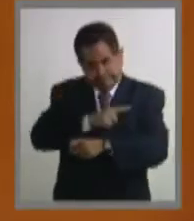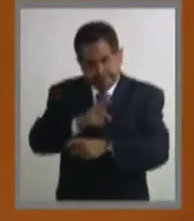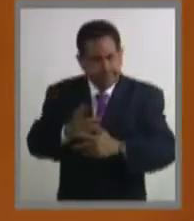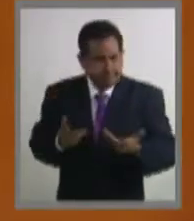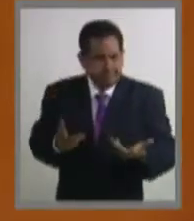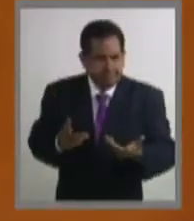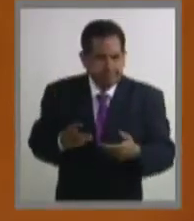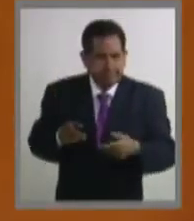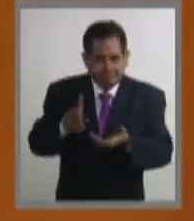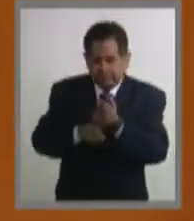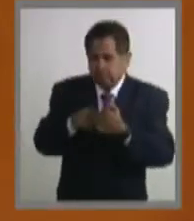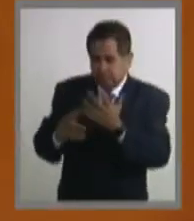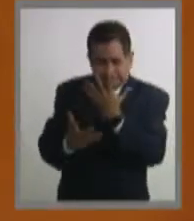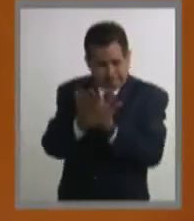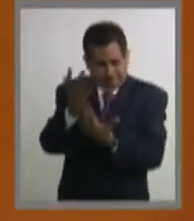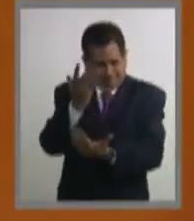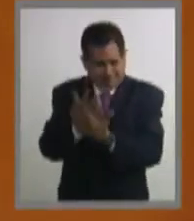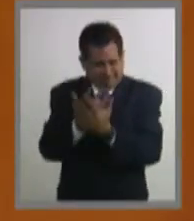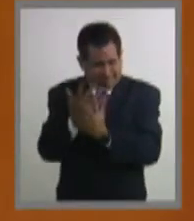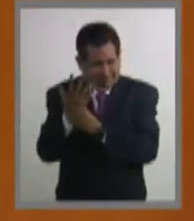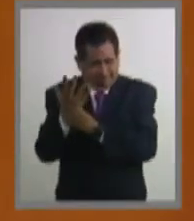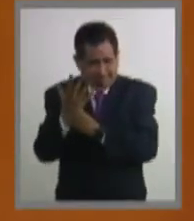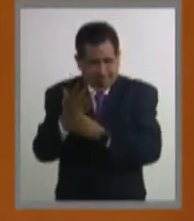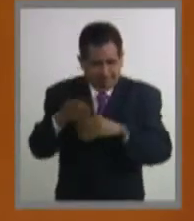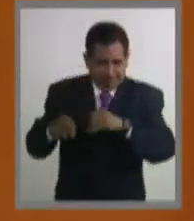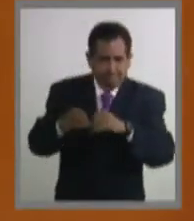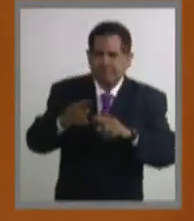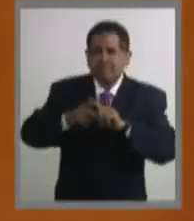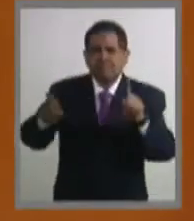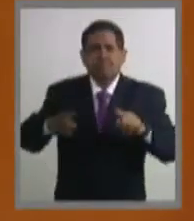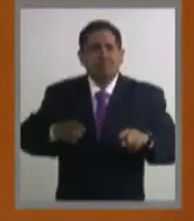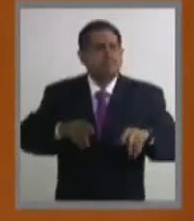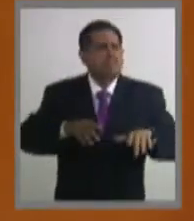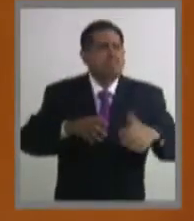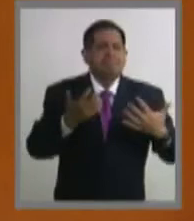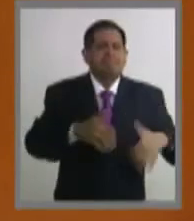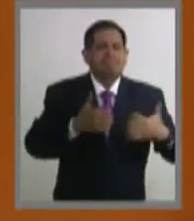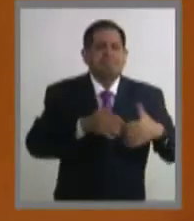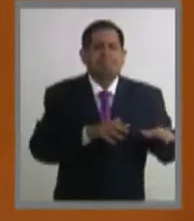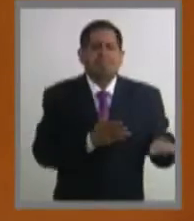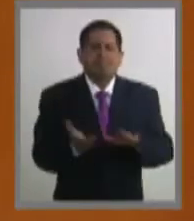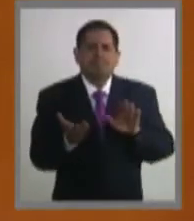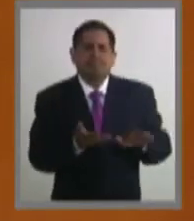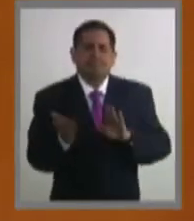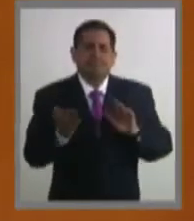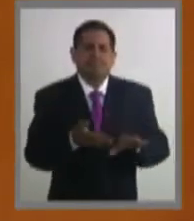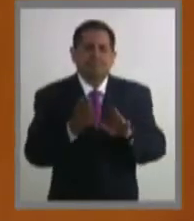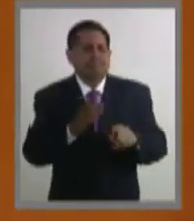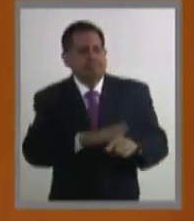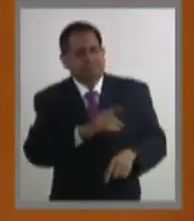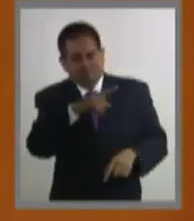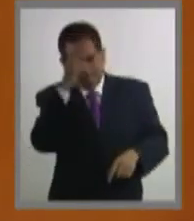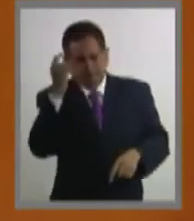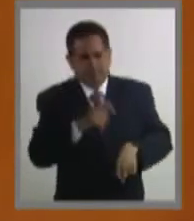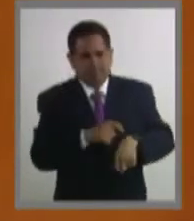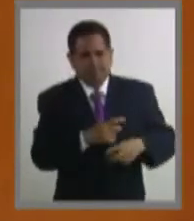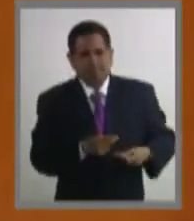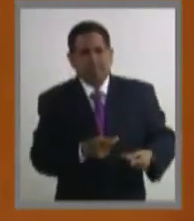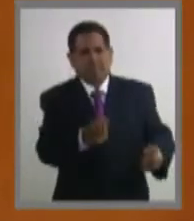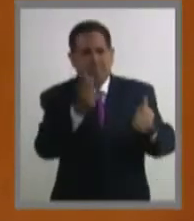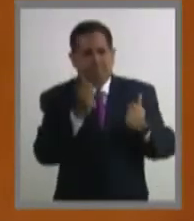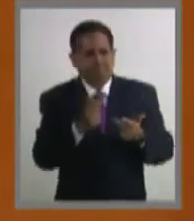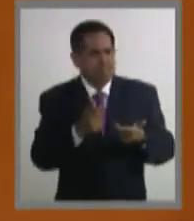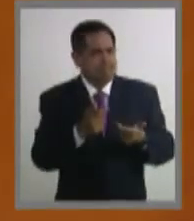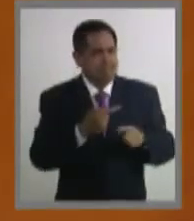Además, ellos hacen con las manos su trabajo. No es lo mismo hacerlo en una máquina, que facilita el tiempo de